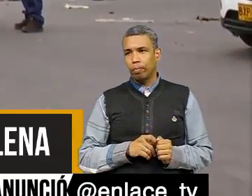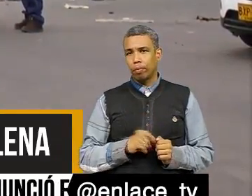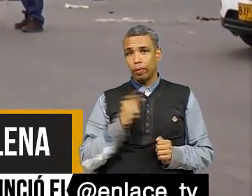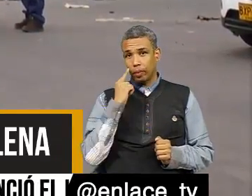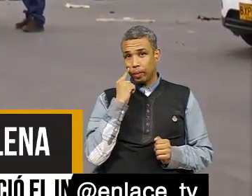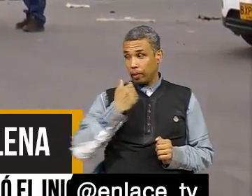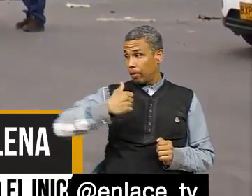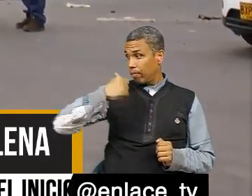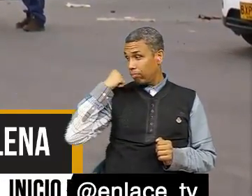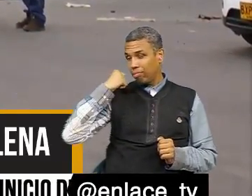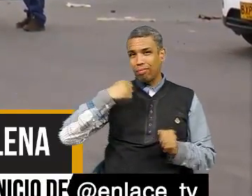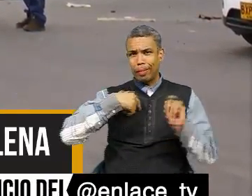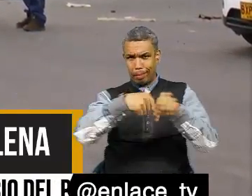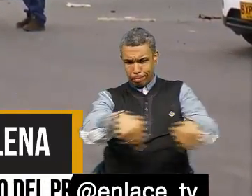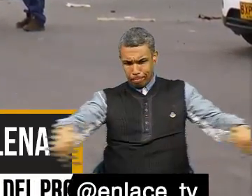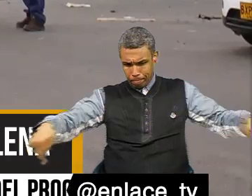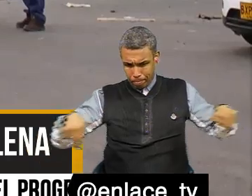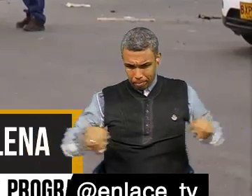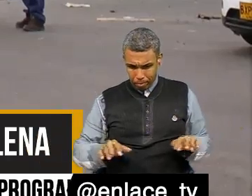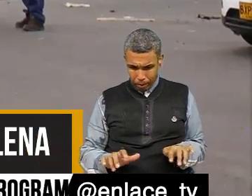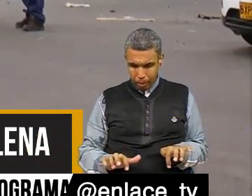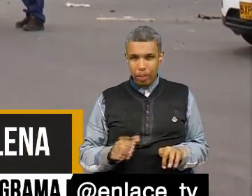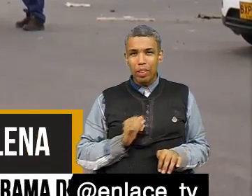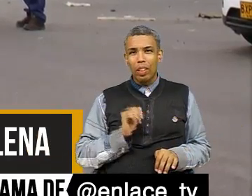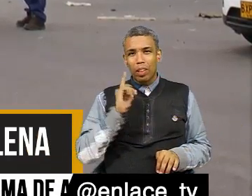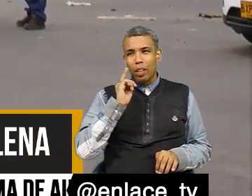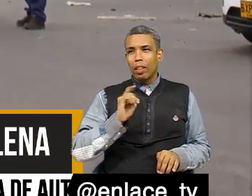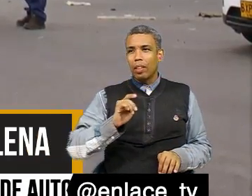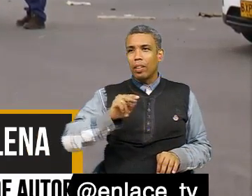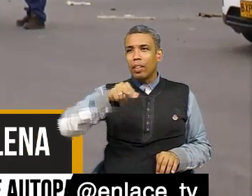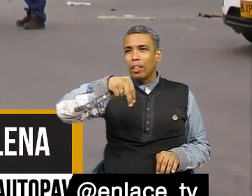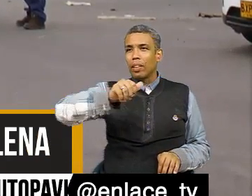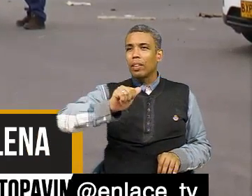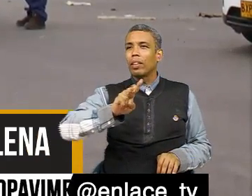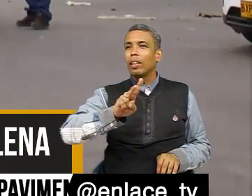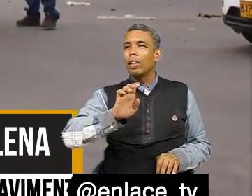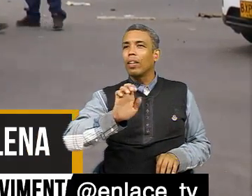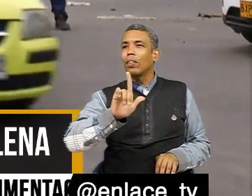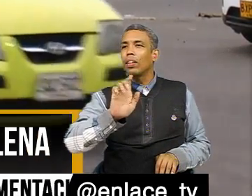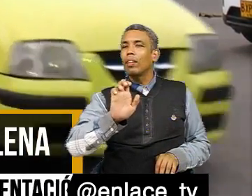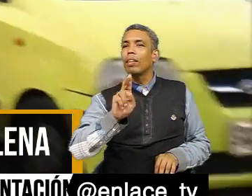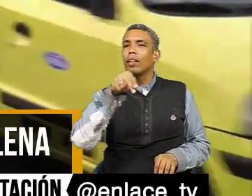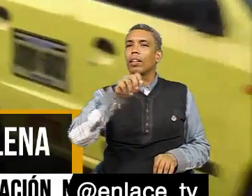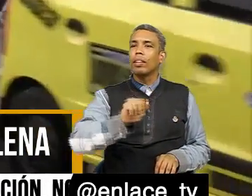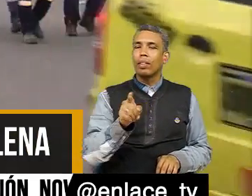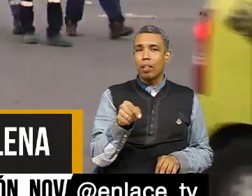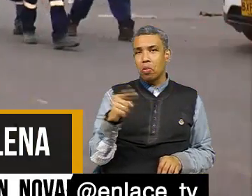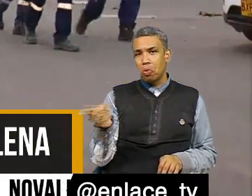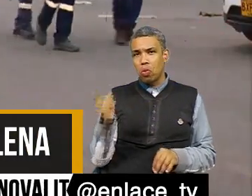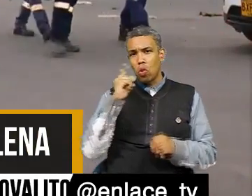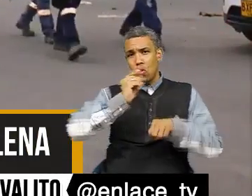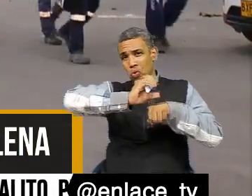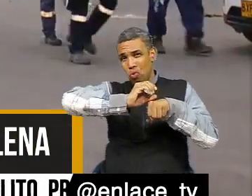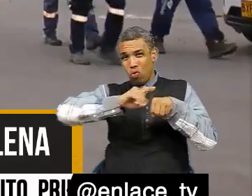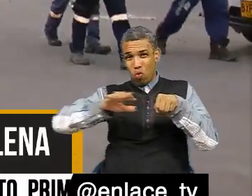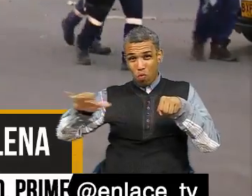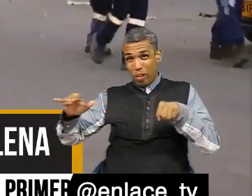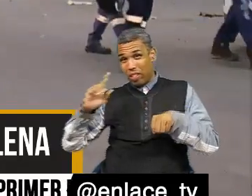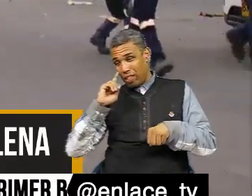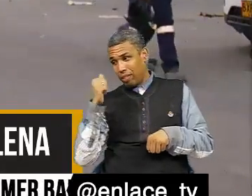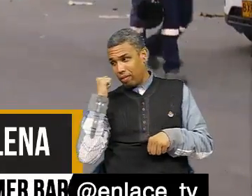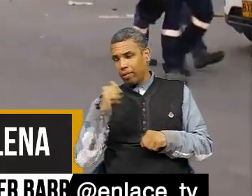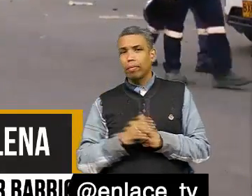Cor Magdalena. Mañana, lo ha dicho usted, hay este cierre financiero polémico por todo lo que significa